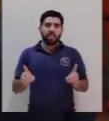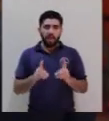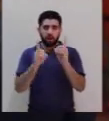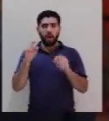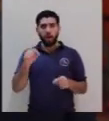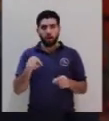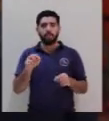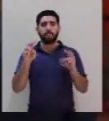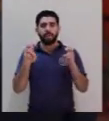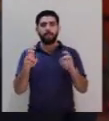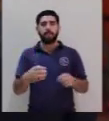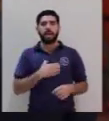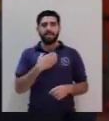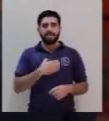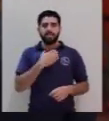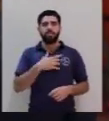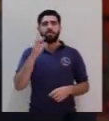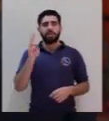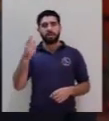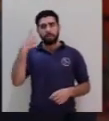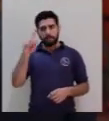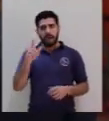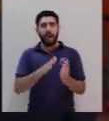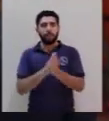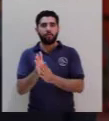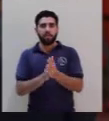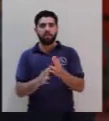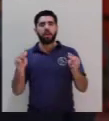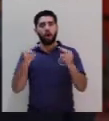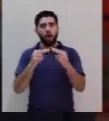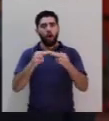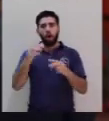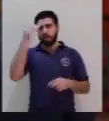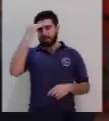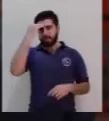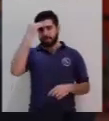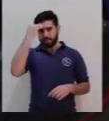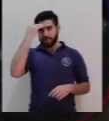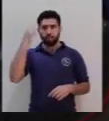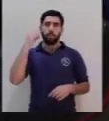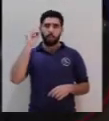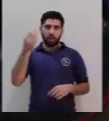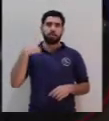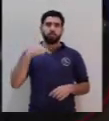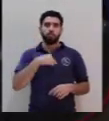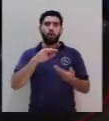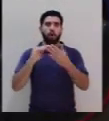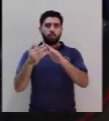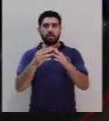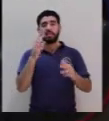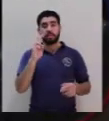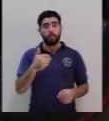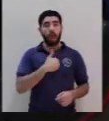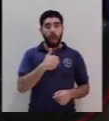han existido siempre maestros que nos enseñan, pero que muchas veces nosotros no hemos aprovechado este recurso. Wakami